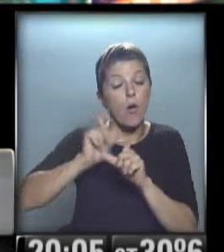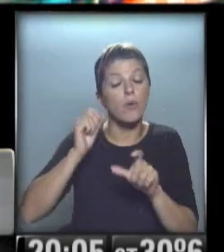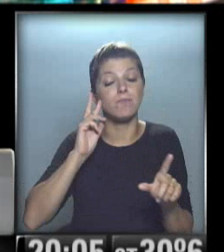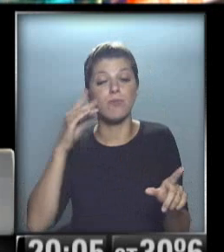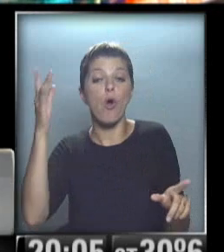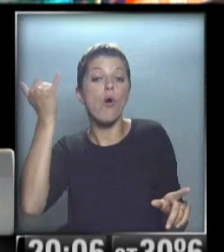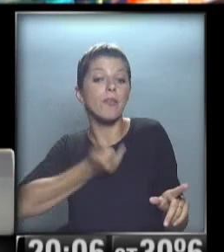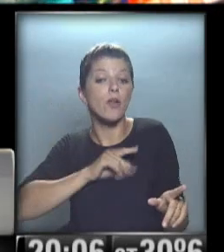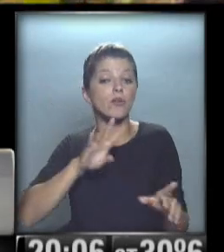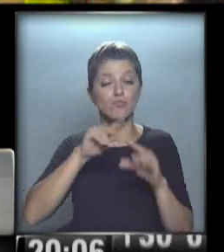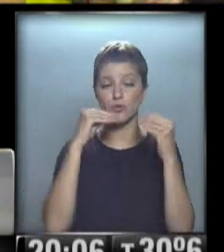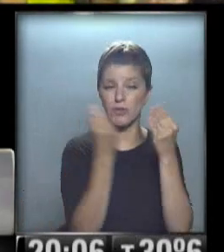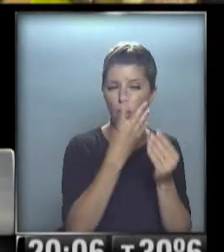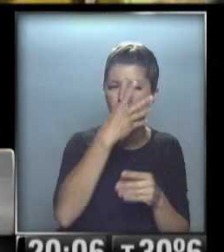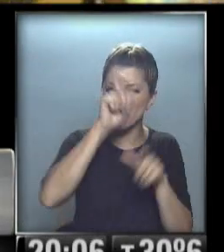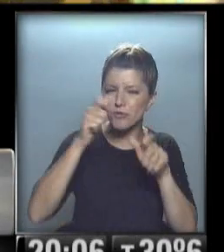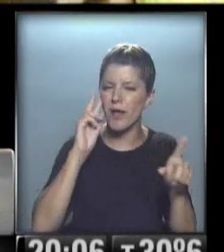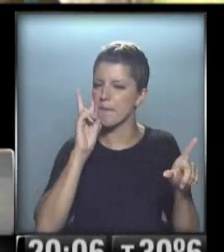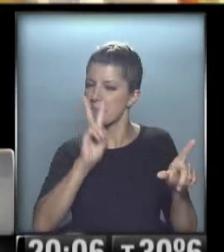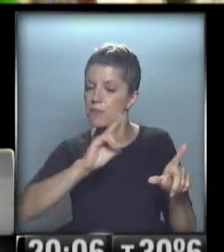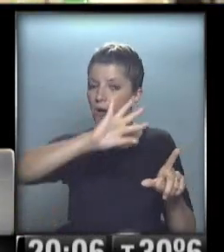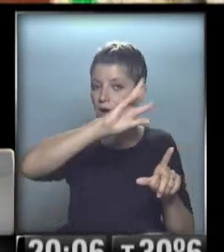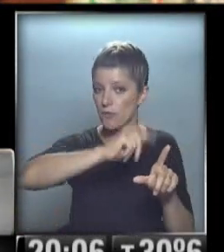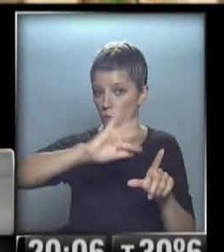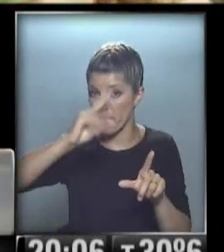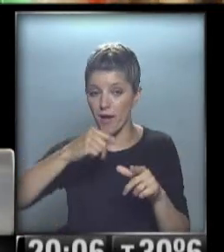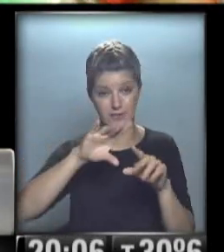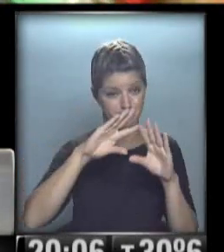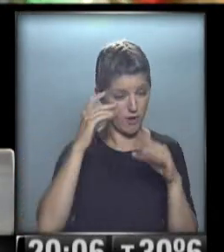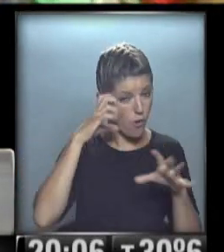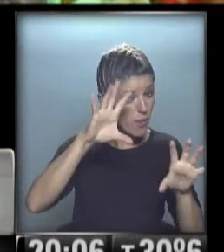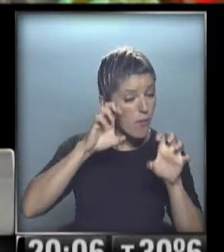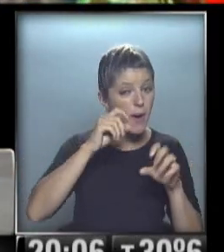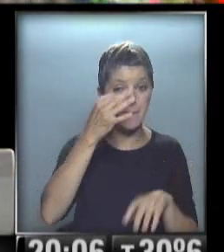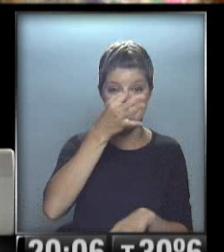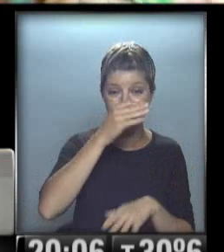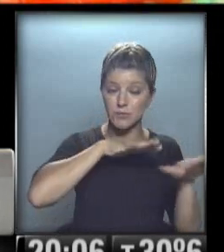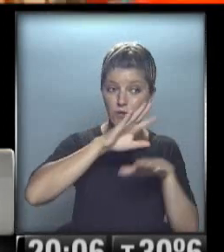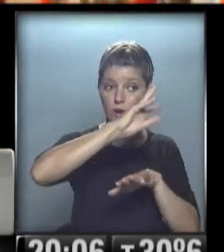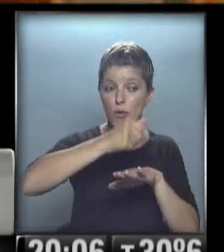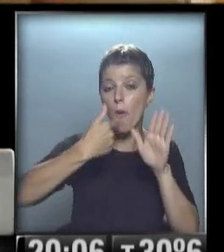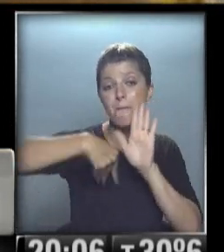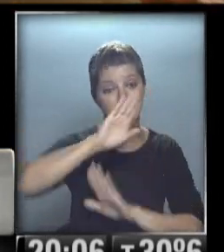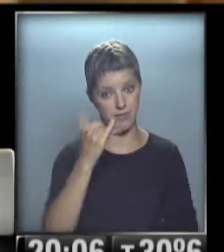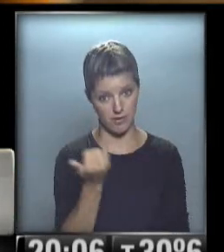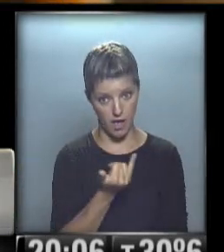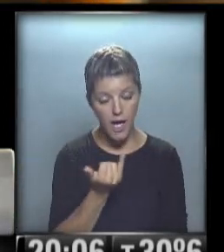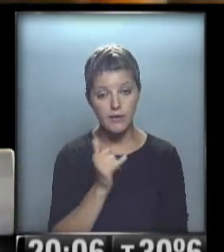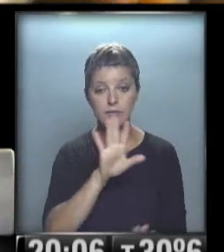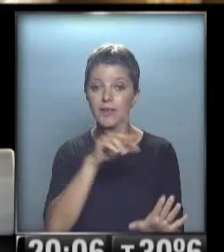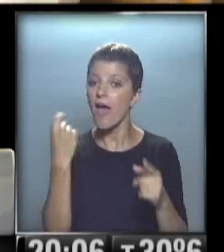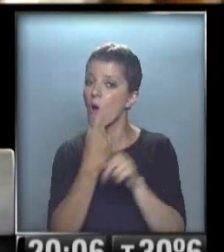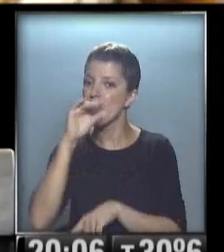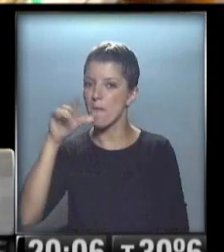4 personas de las que fueron vistas saqueando, recordemos que hubo más de 20 saqueos, o sea que hay que ver dónde estuvieron y demás, eran policías de